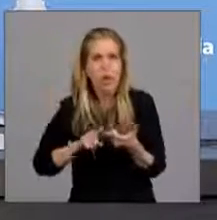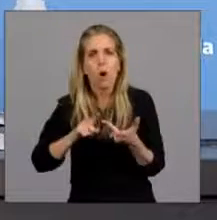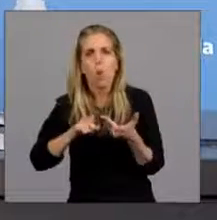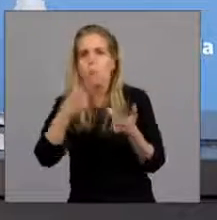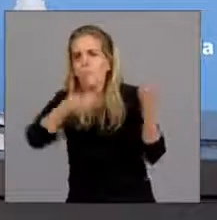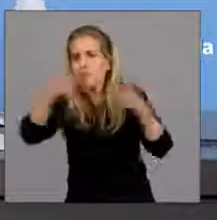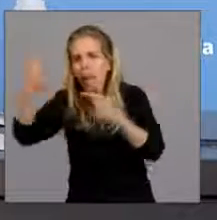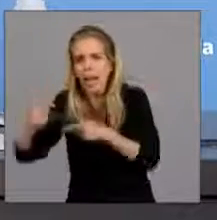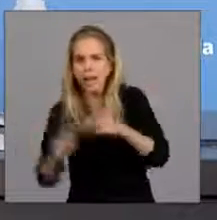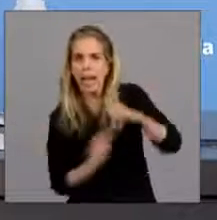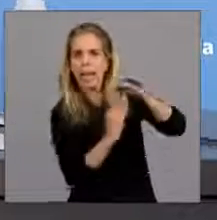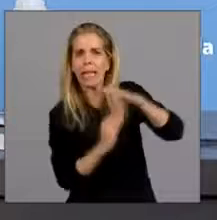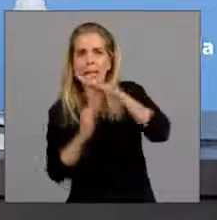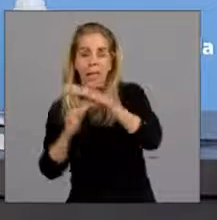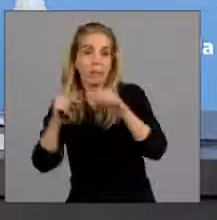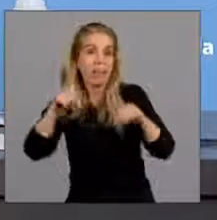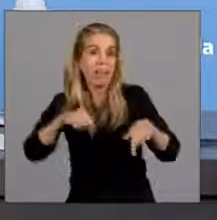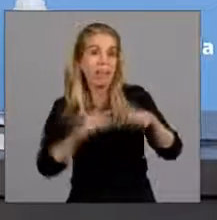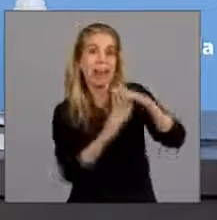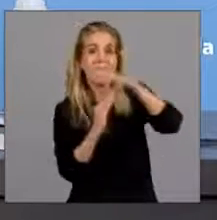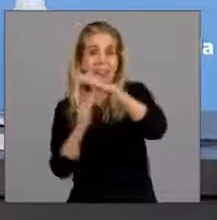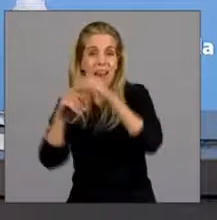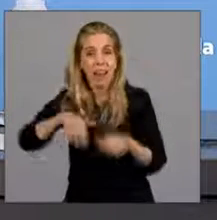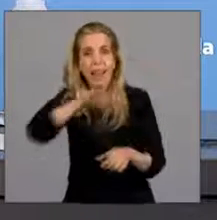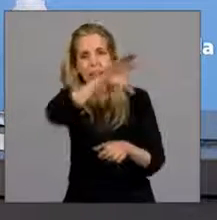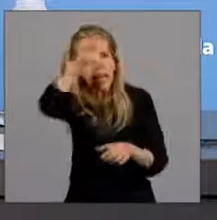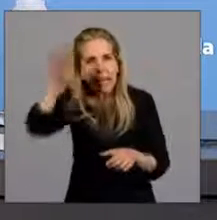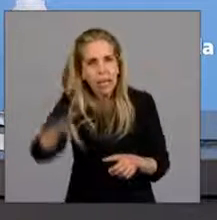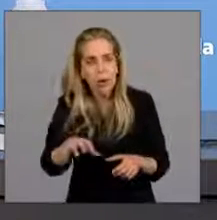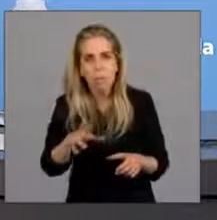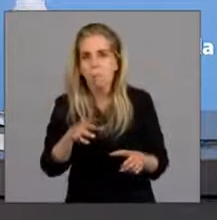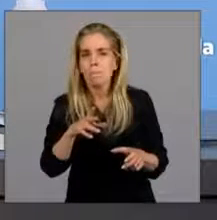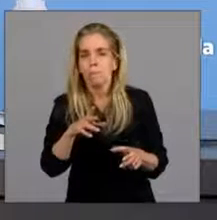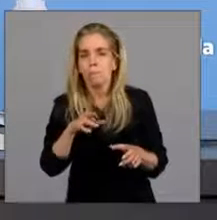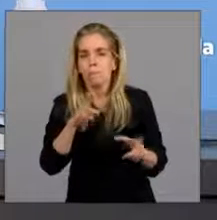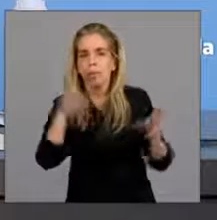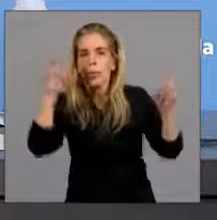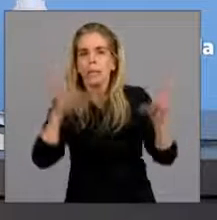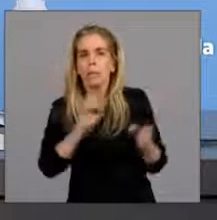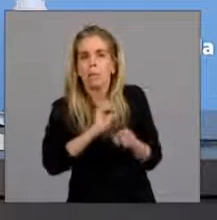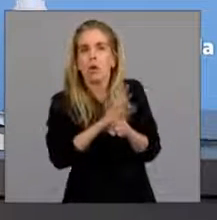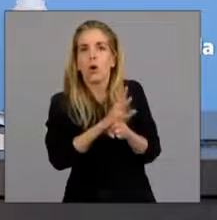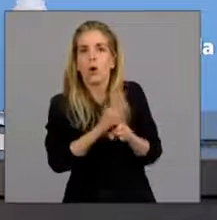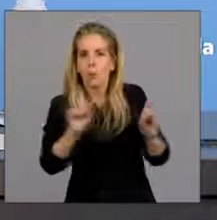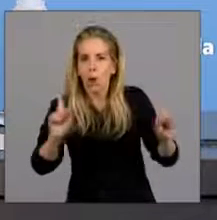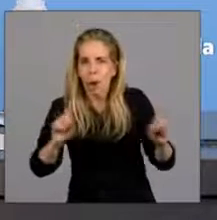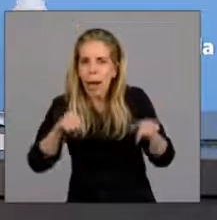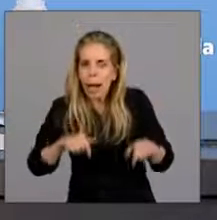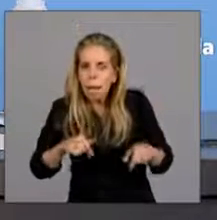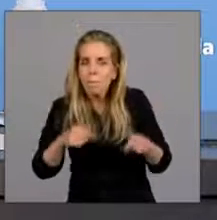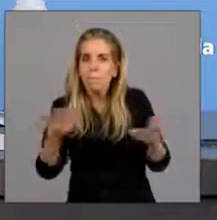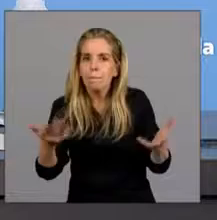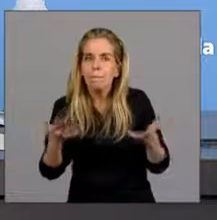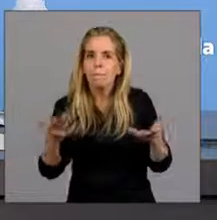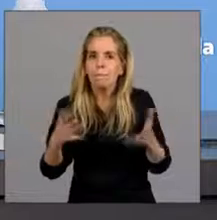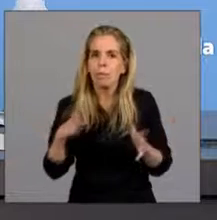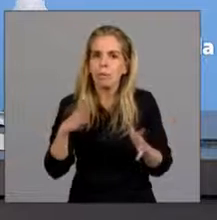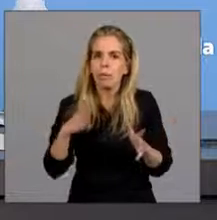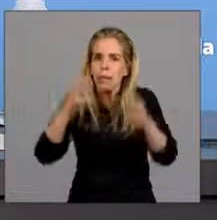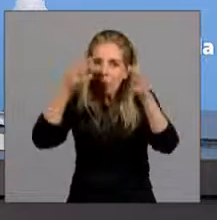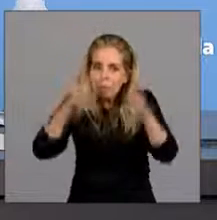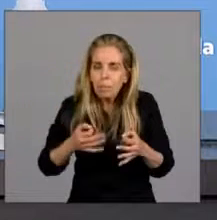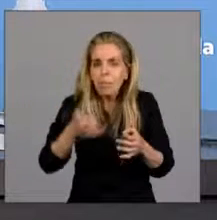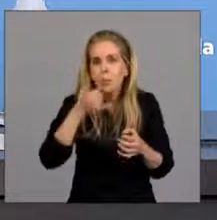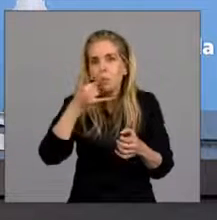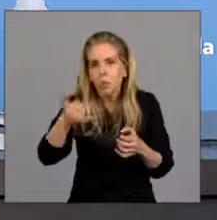los líderes de la región no he hablado puntualmente del coronavirus. Estoy debiéndole un llamado a Luis